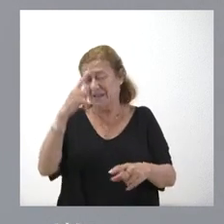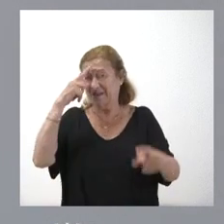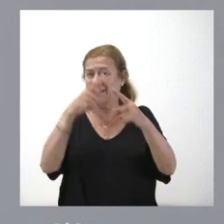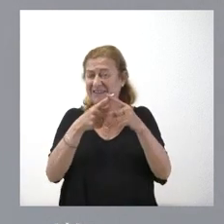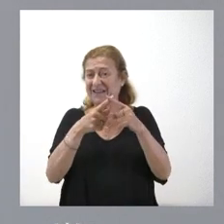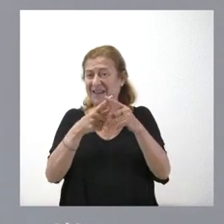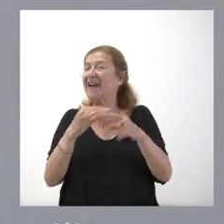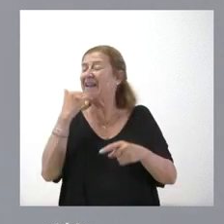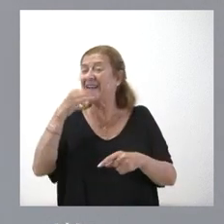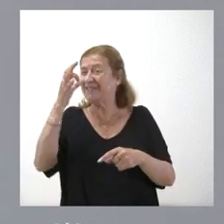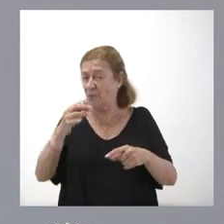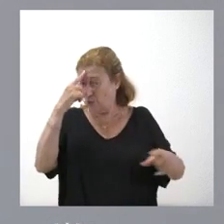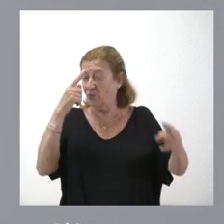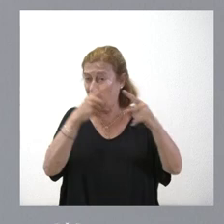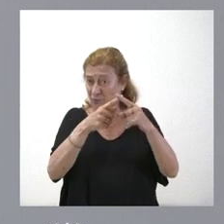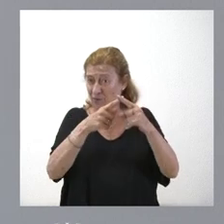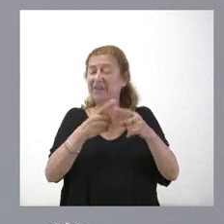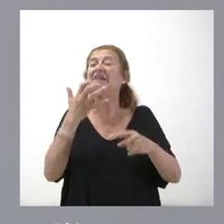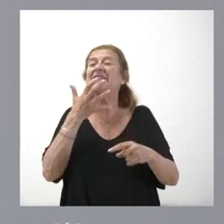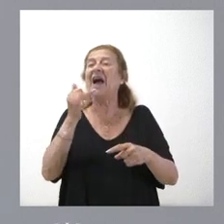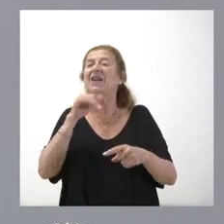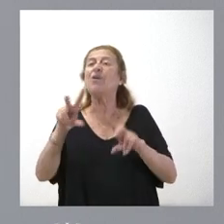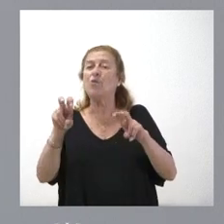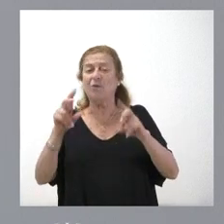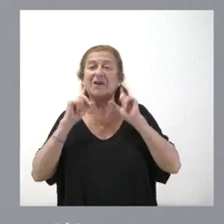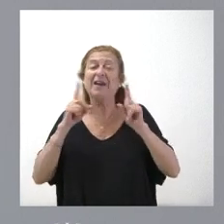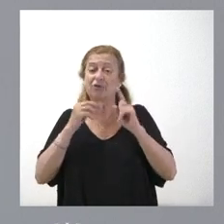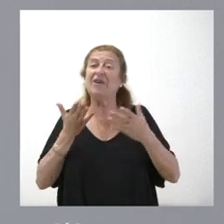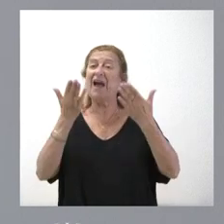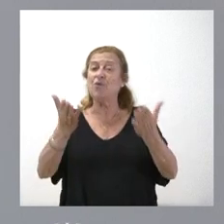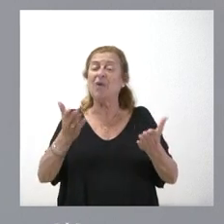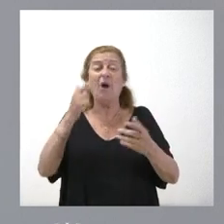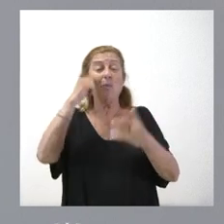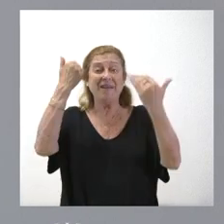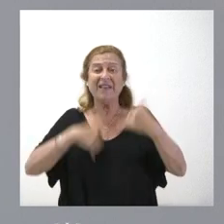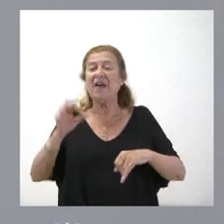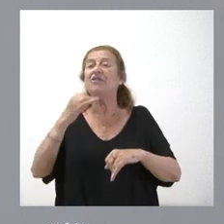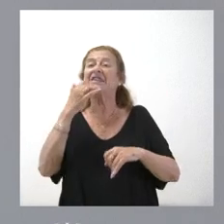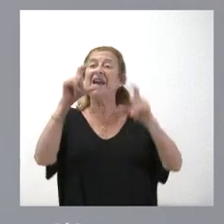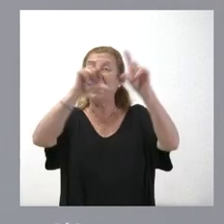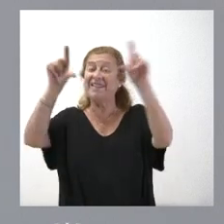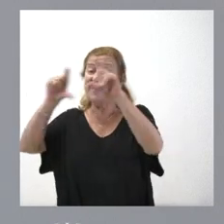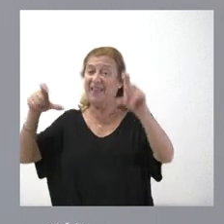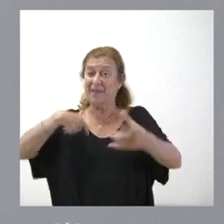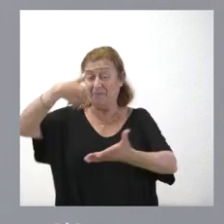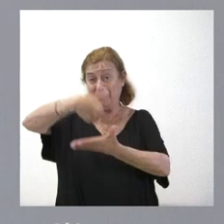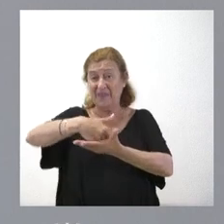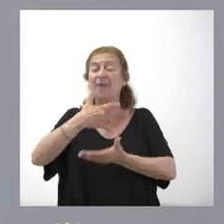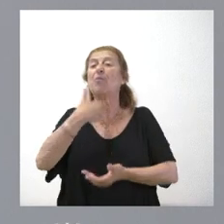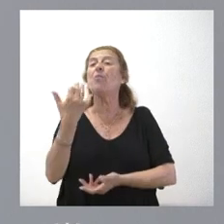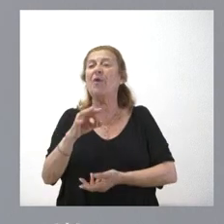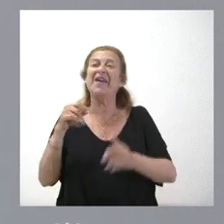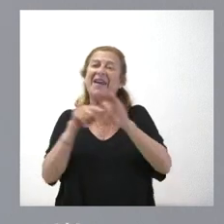y casi seguro que se destine si hay nuevas casos de ayuda humanitaria o si hay entidades que lo solicitan y pueden